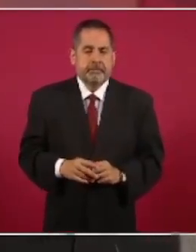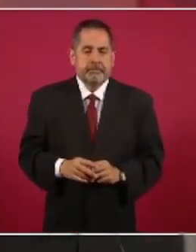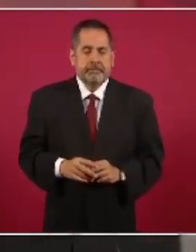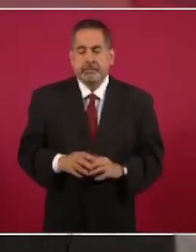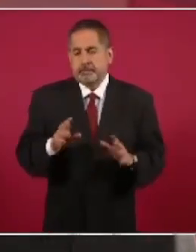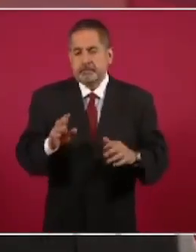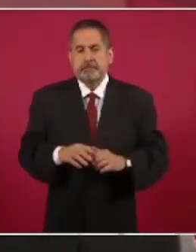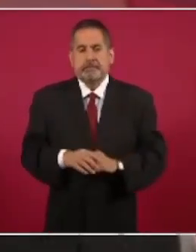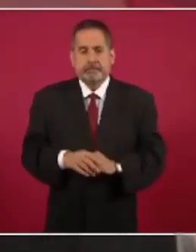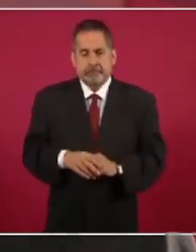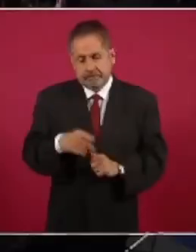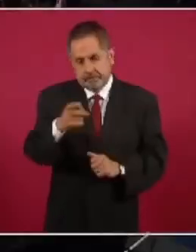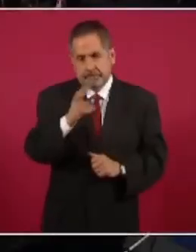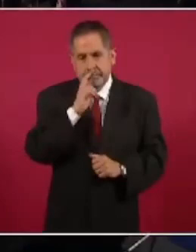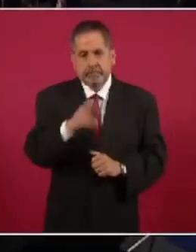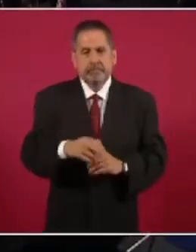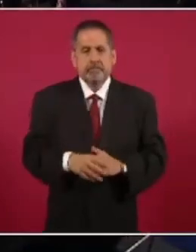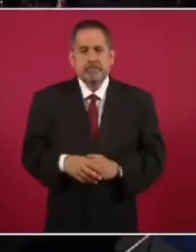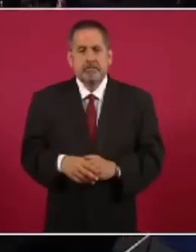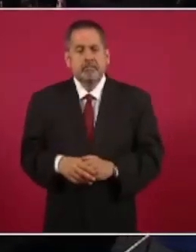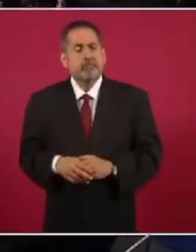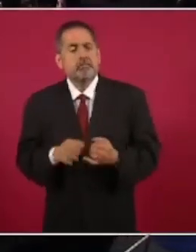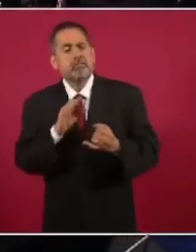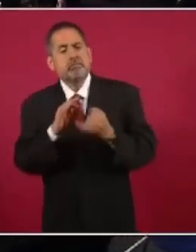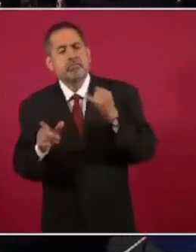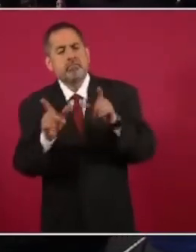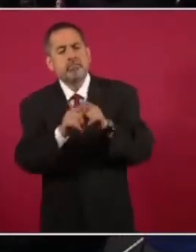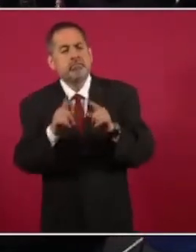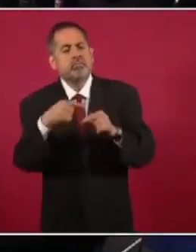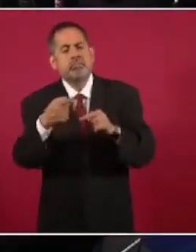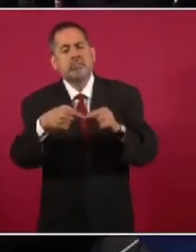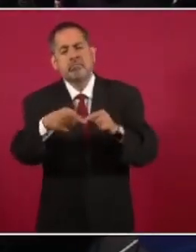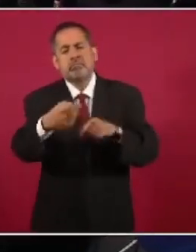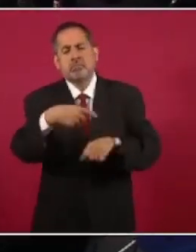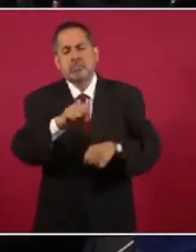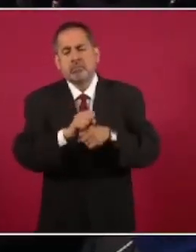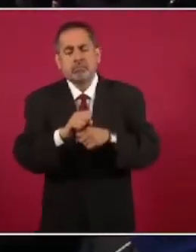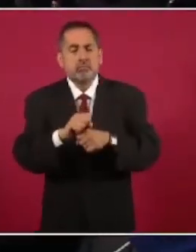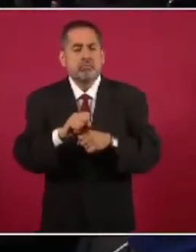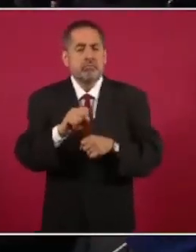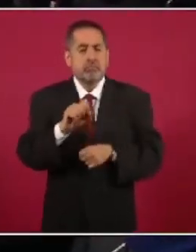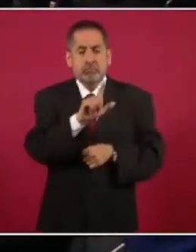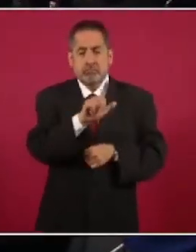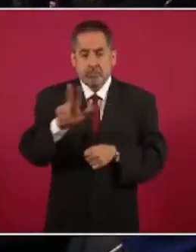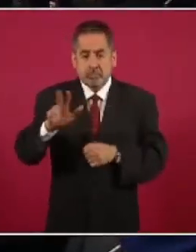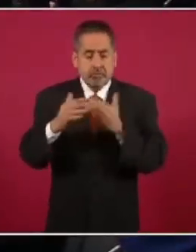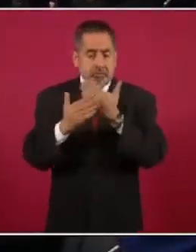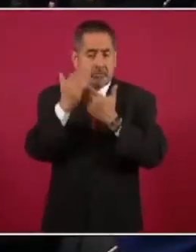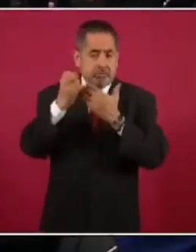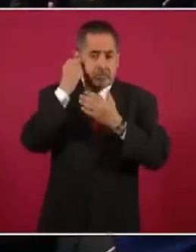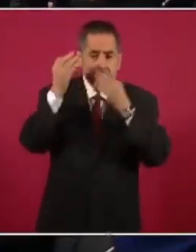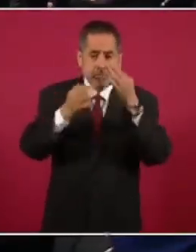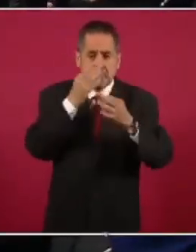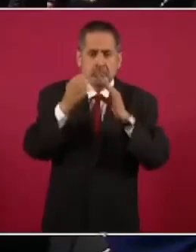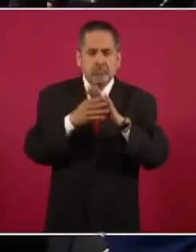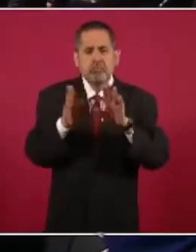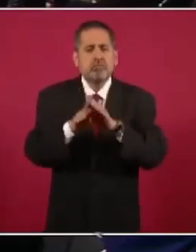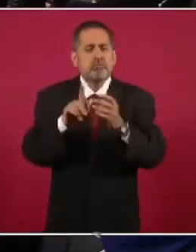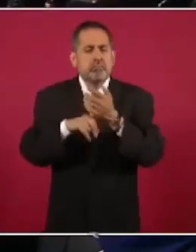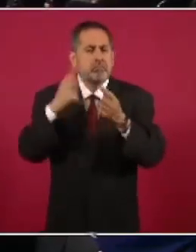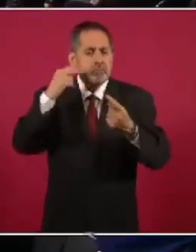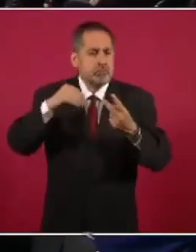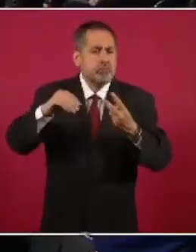Bueno, pues es… Ya un poco nada más de agenda de la semana, si va a haber mañanera todos los días, bueno, si va a tener gira, si va a tener